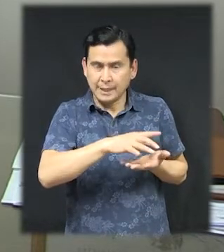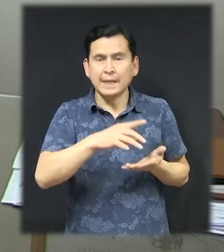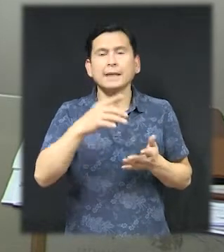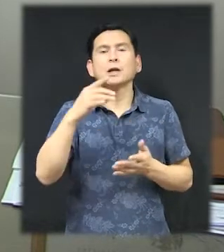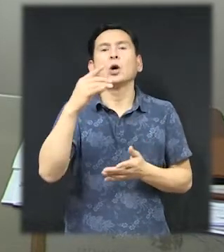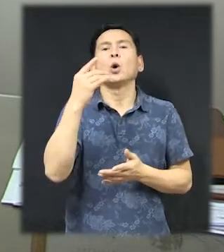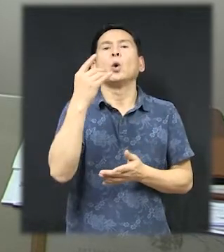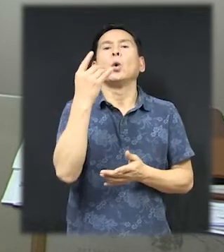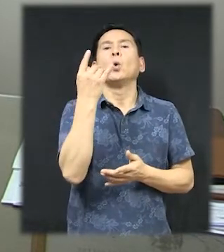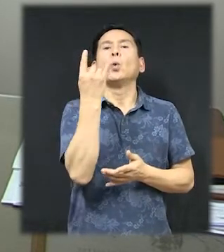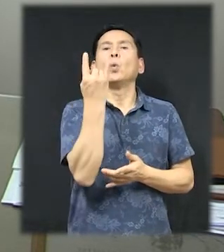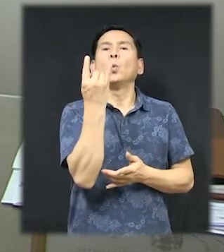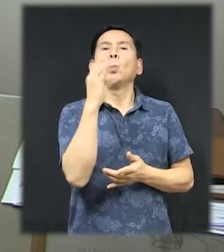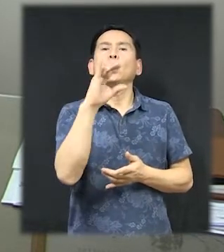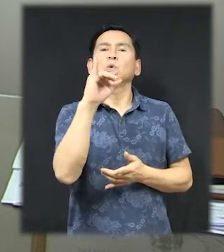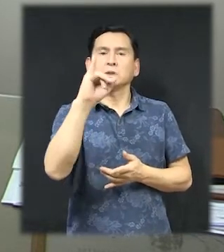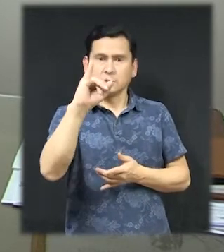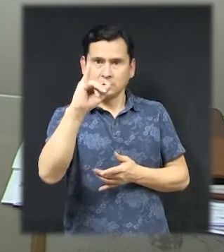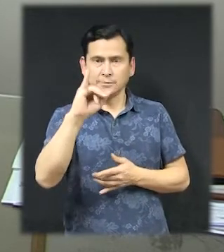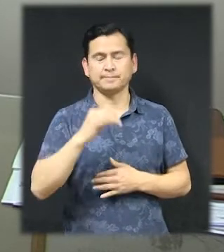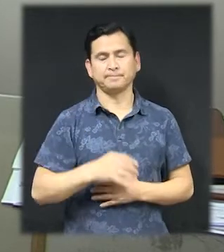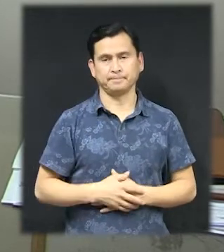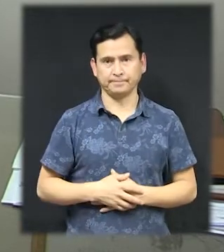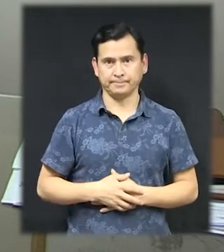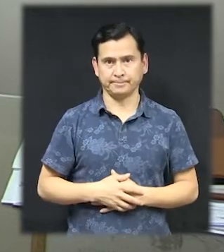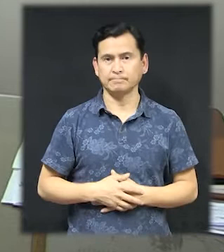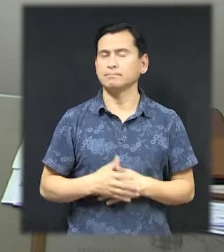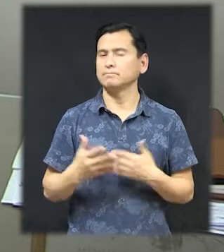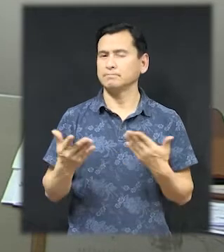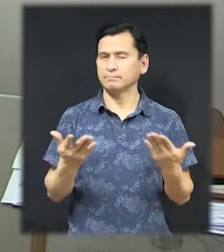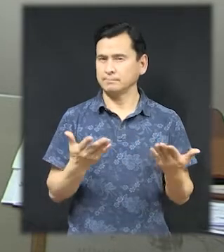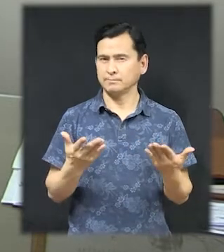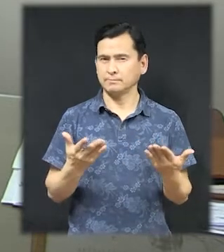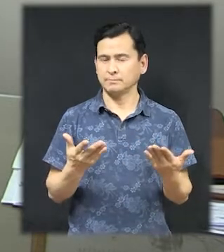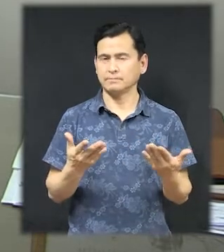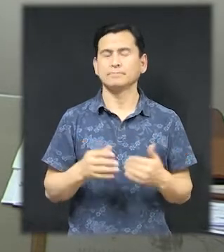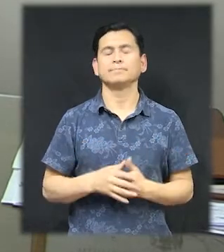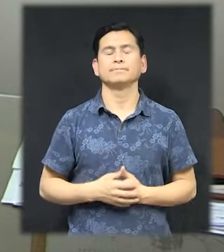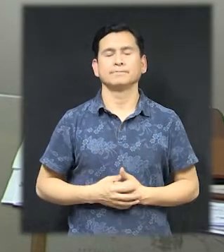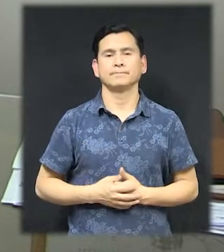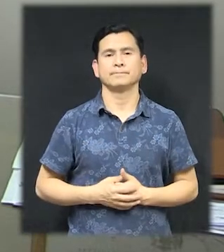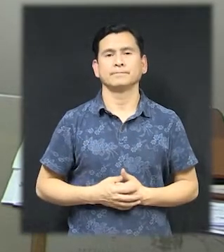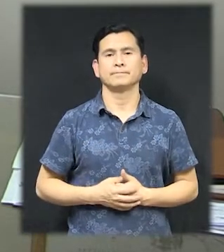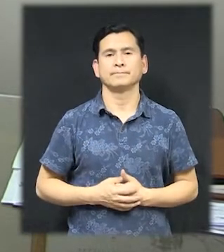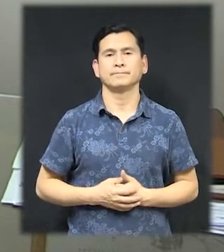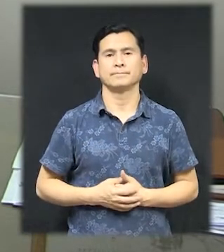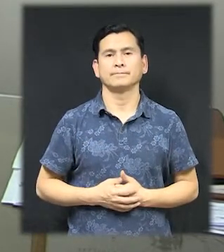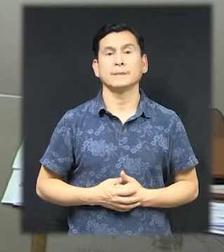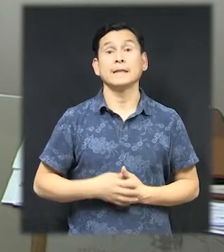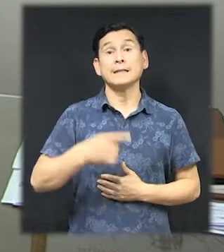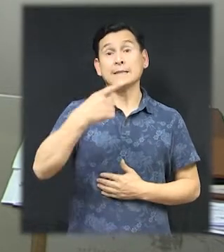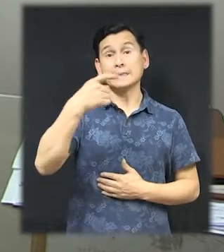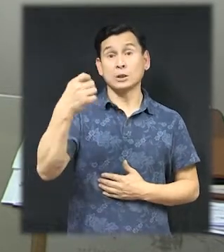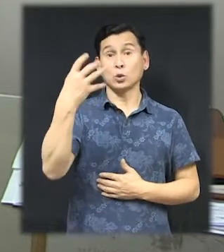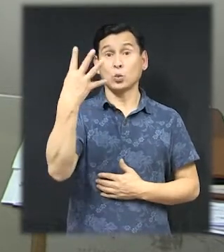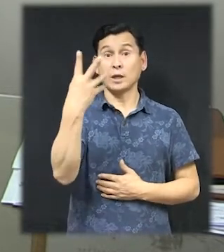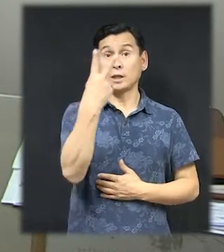cuidados intensivos del Hospital Regional, esto es, en nuestra UCI. Y 142